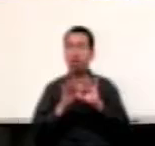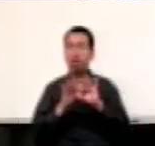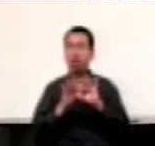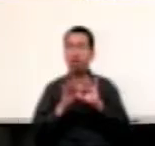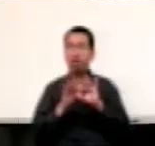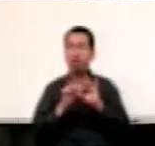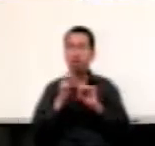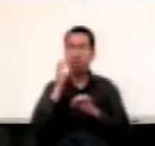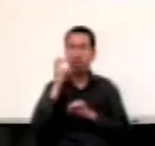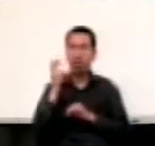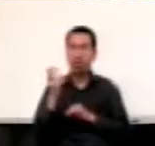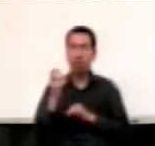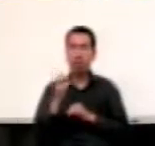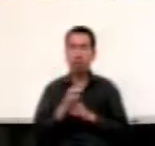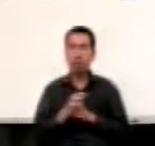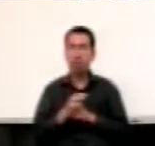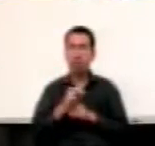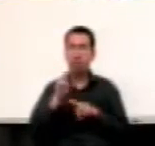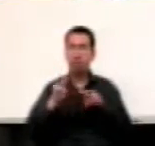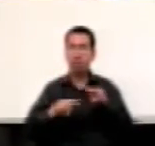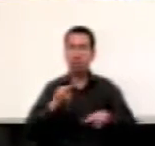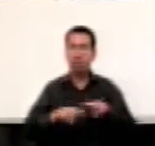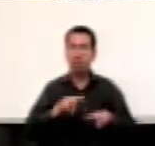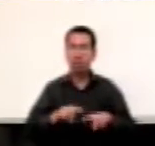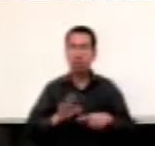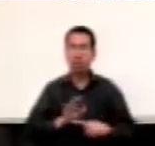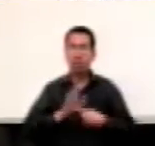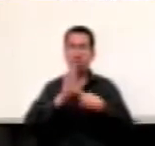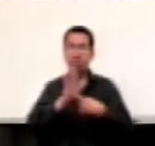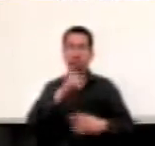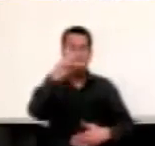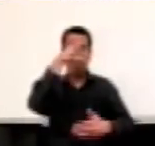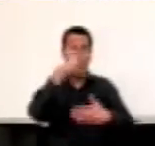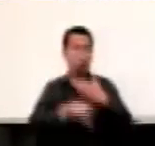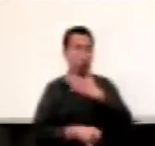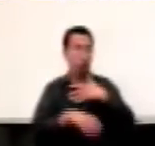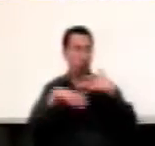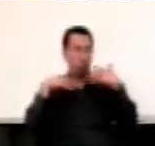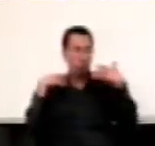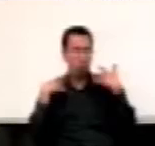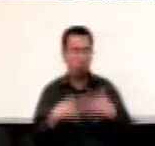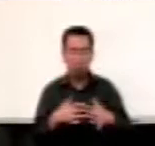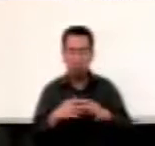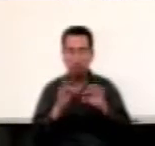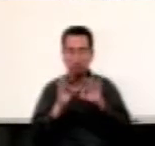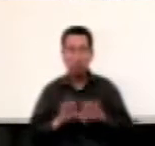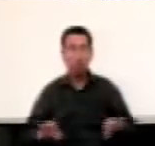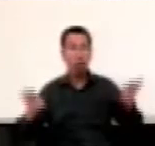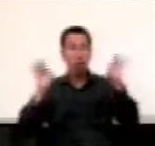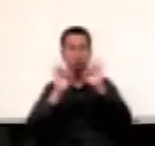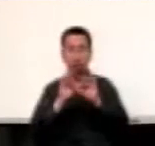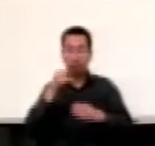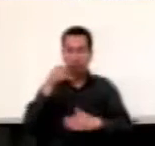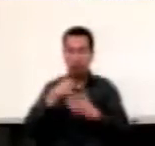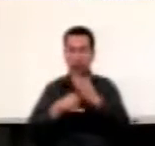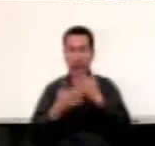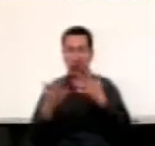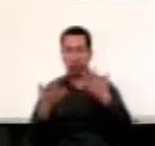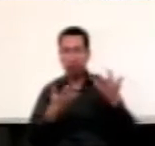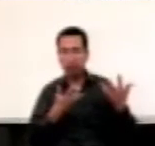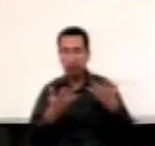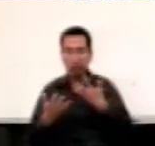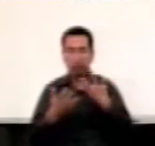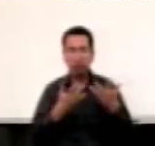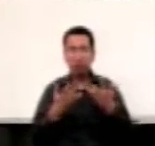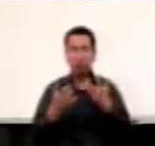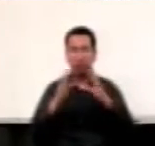esta anotación que hizo, que en realidad la calidad y la profundidad académica no debe de estar reñida tampoco con la